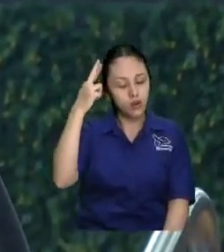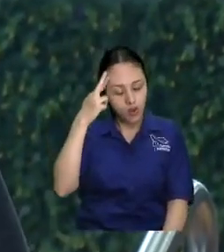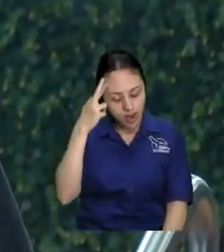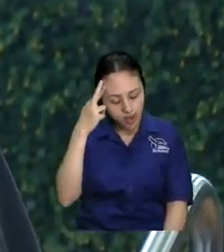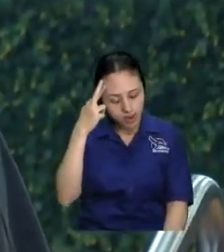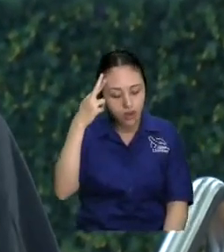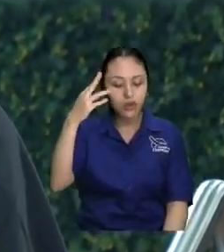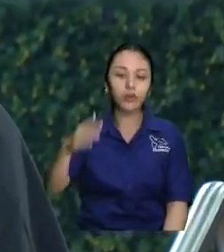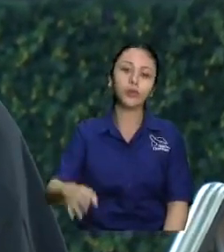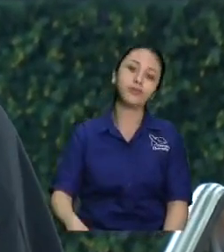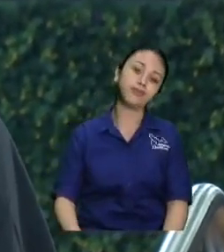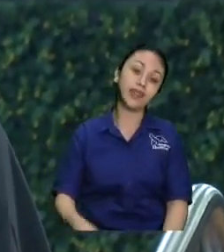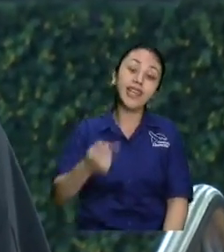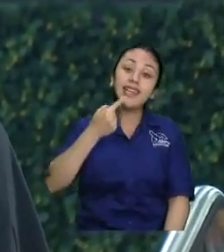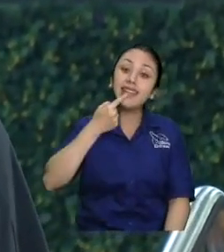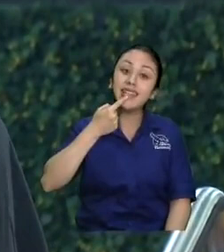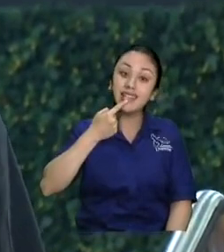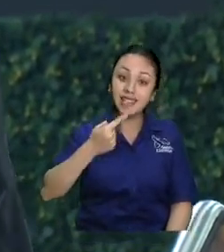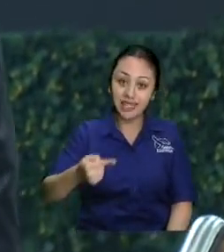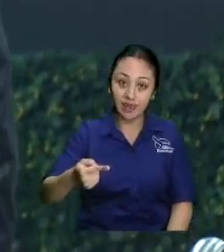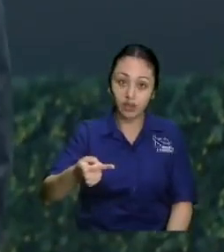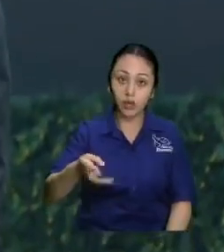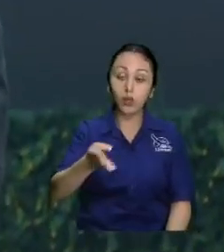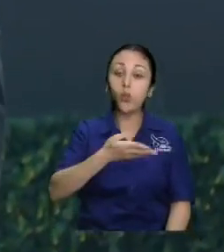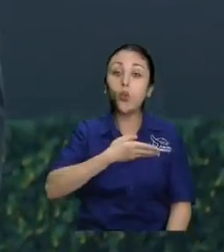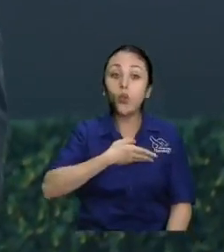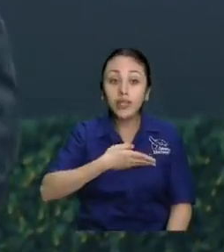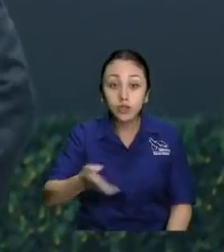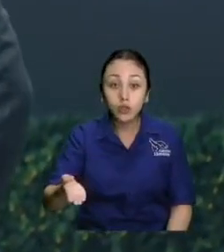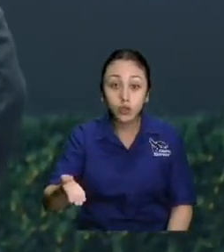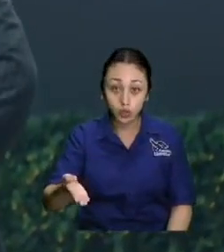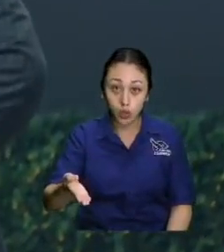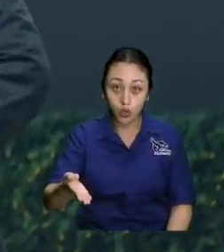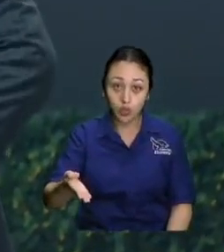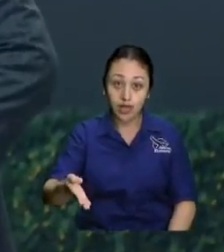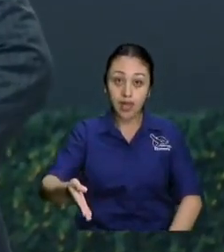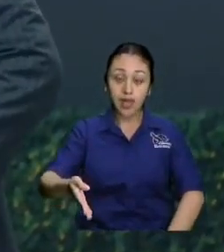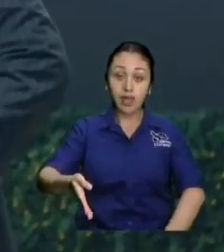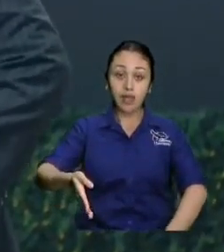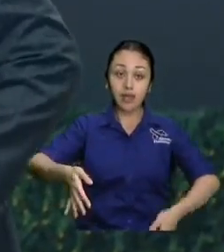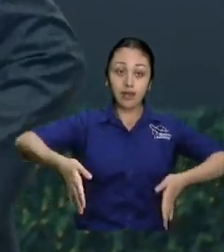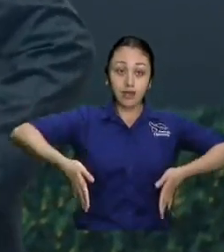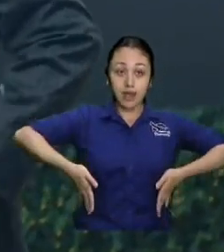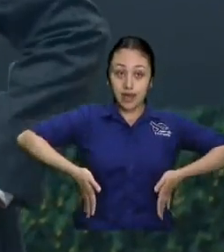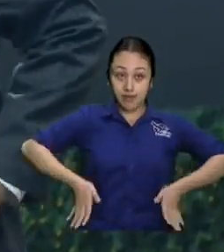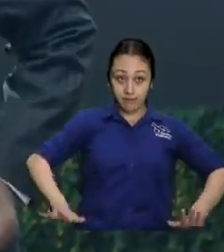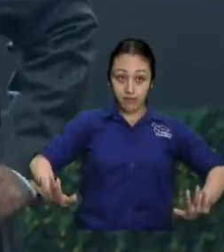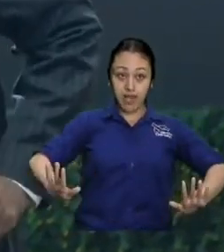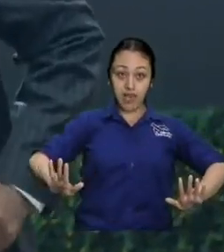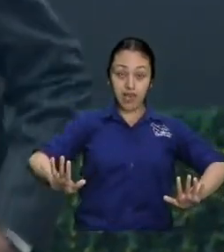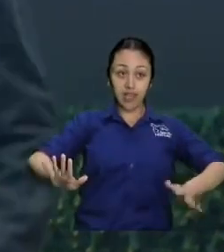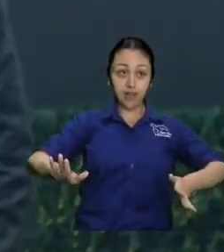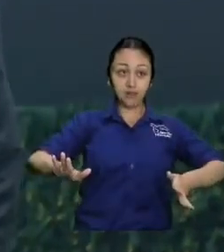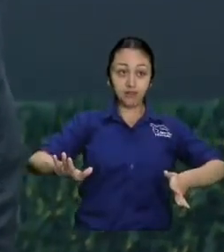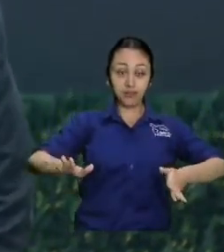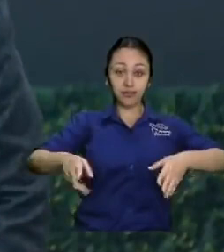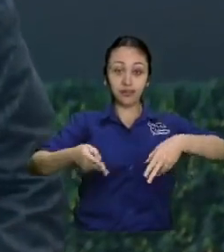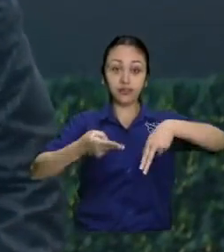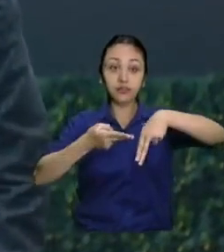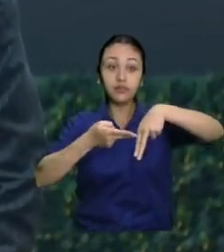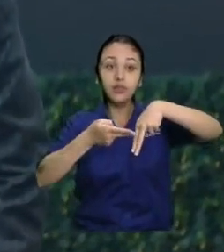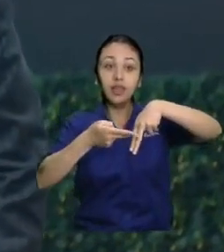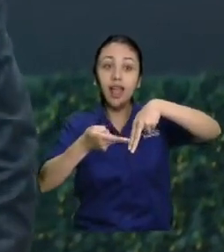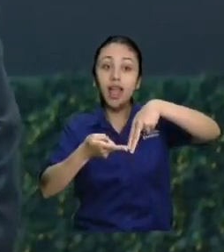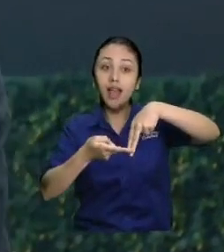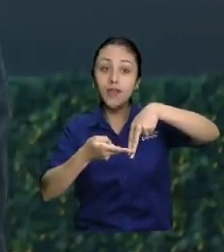falda tenía que ir abajo de la rodilla, la llevaban abajo de la rodilla. Pero cuando salían, le hacían así las bandidas y la falda